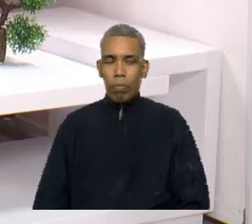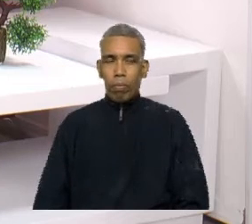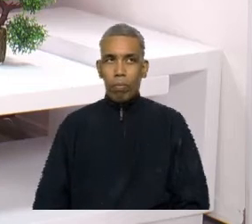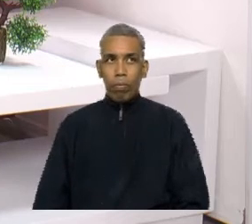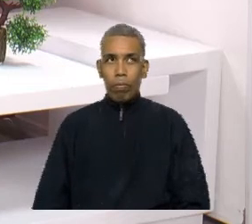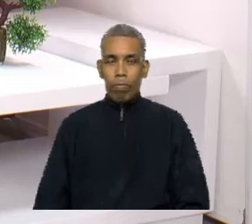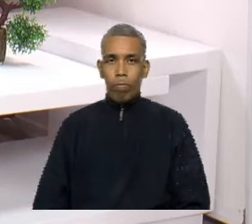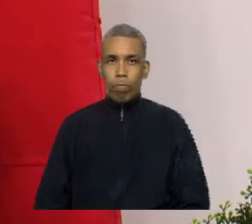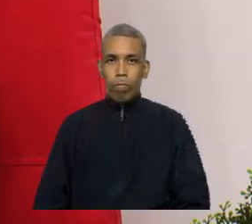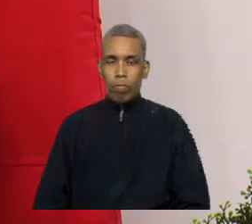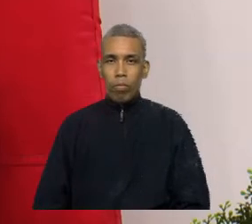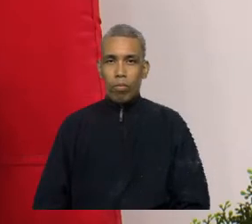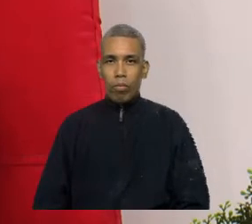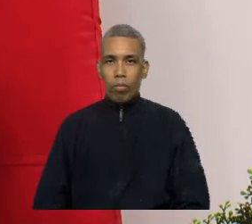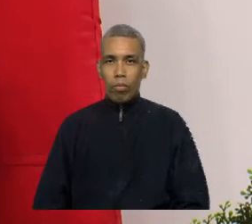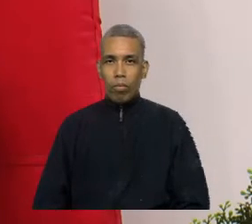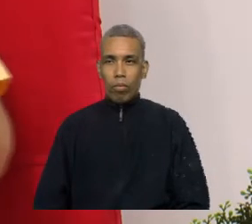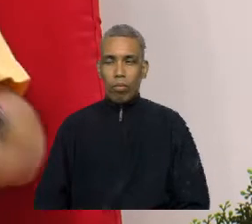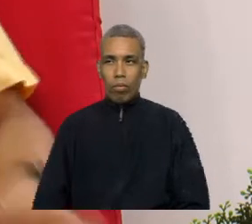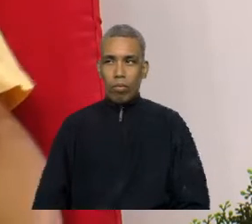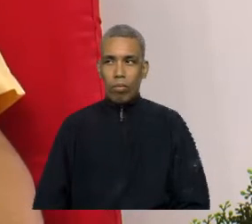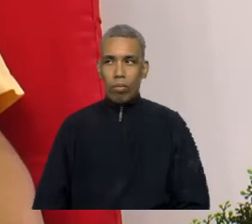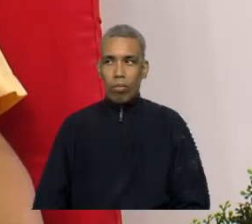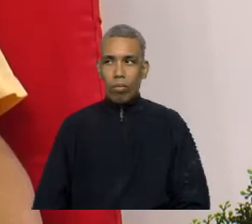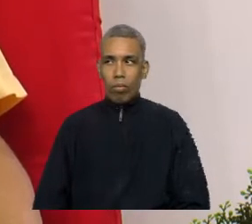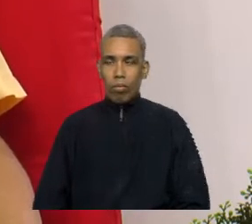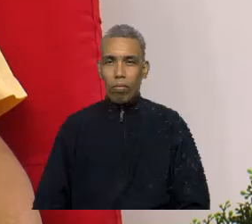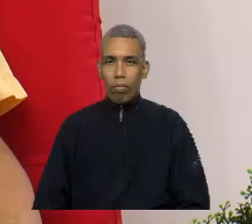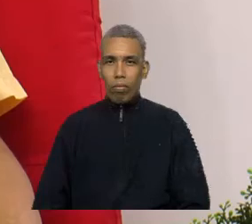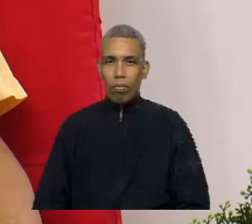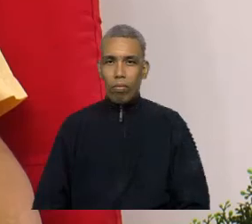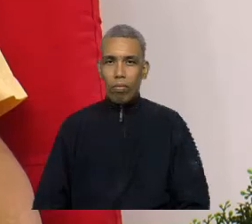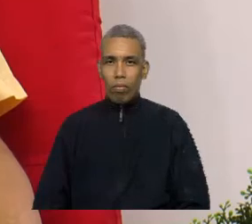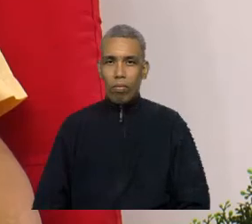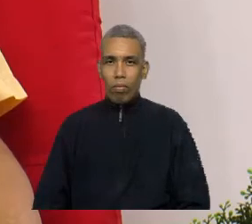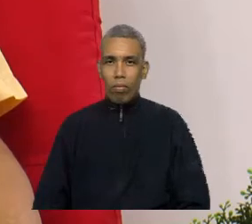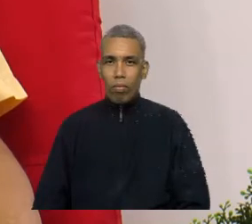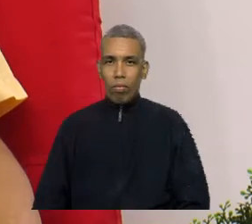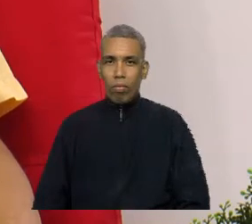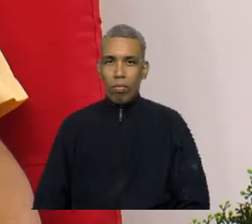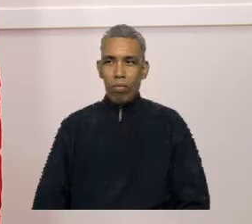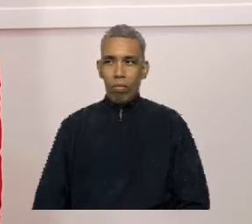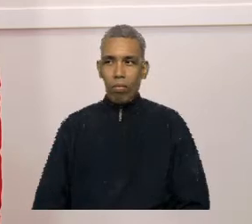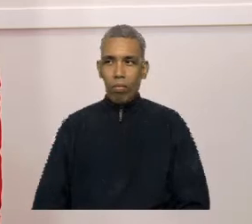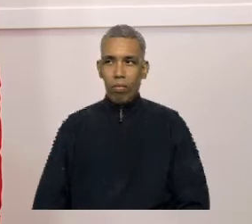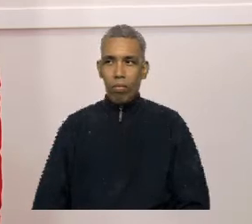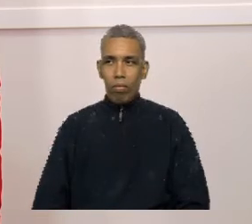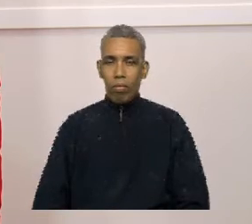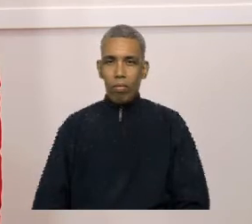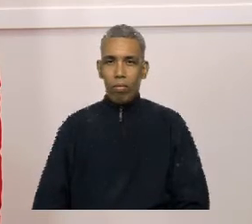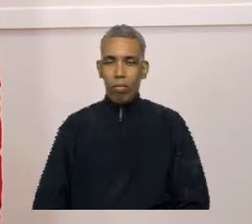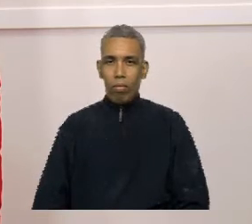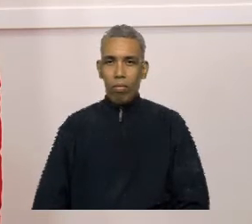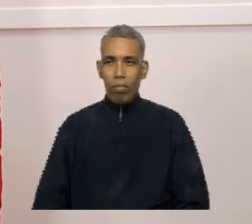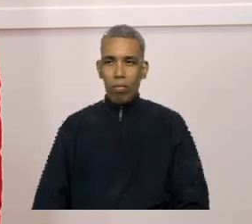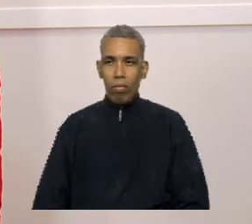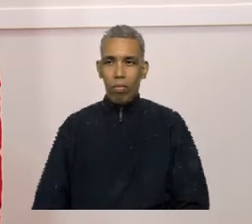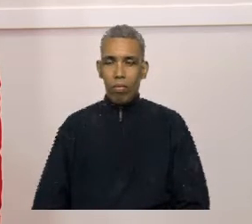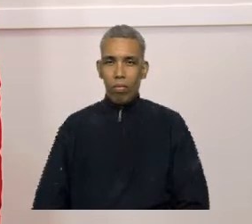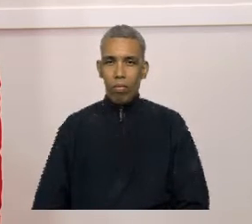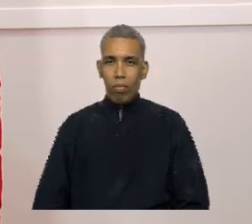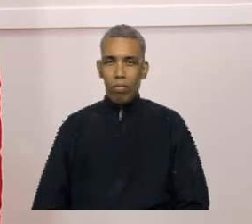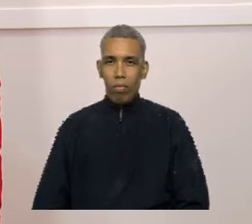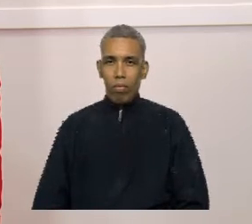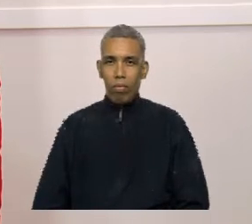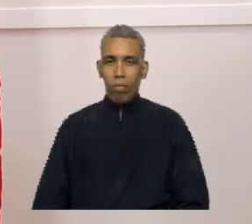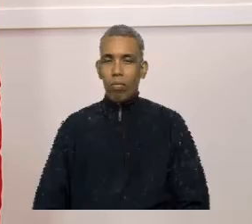hacer problemas de bronquiales. Perfecto. Doctor, hay algo que le quiero comentar con respecto a ese tema natural que usted dice que